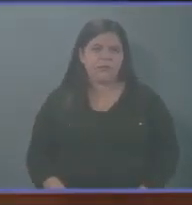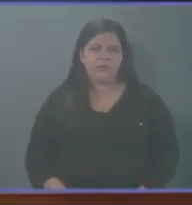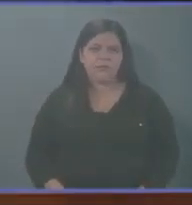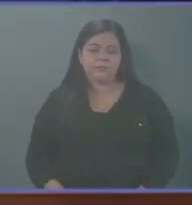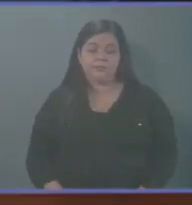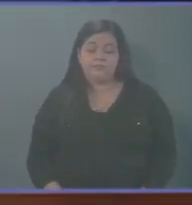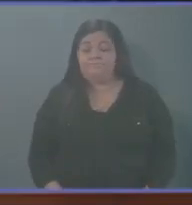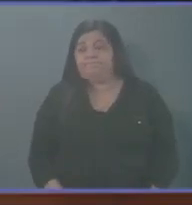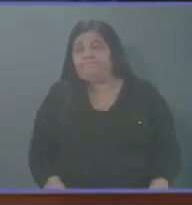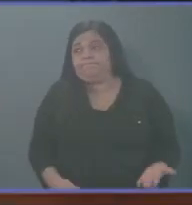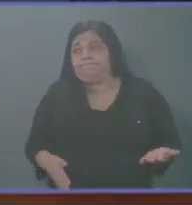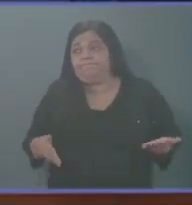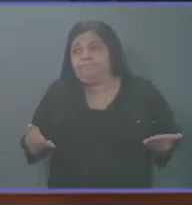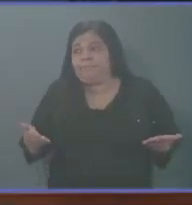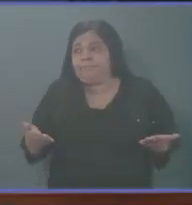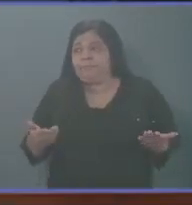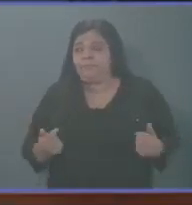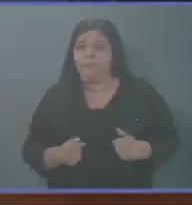Si él, como